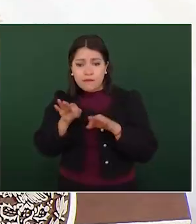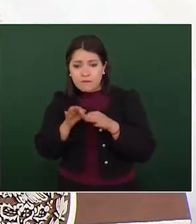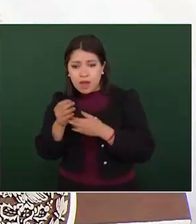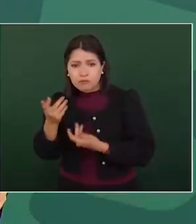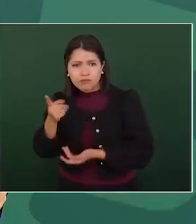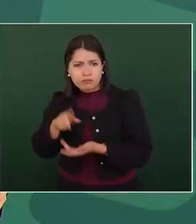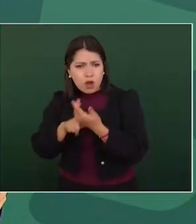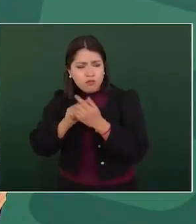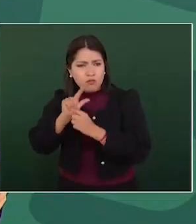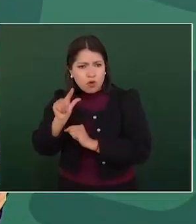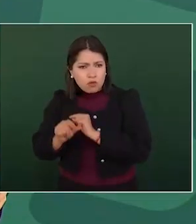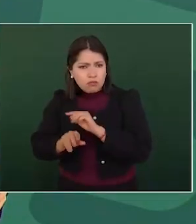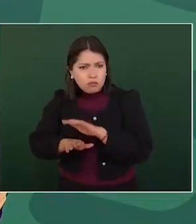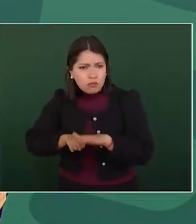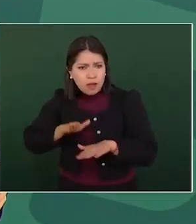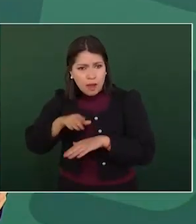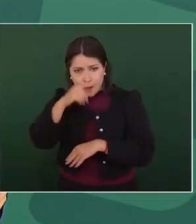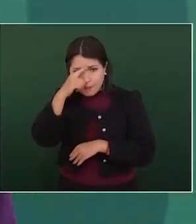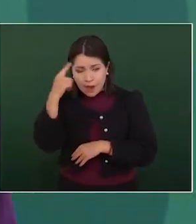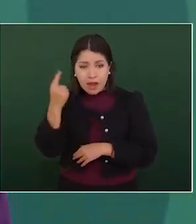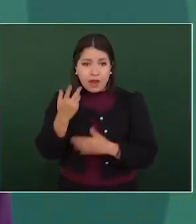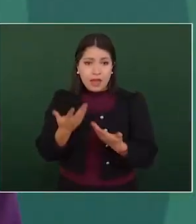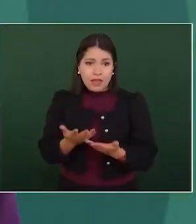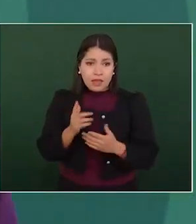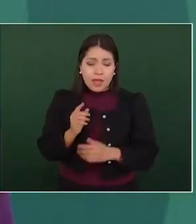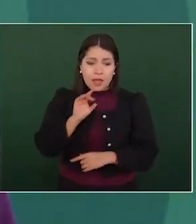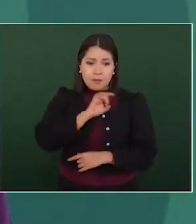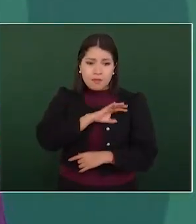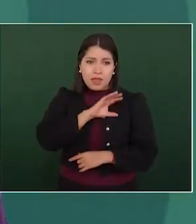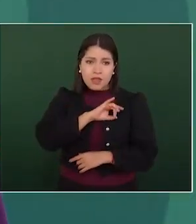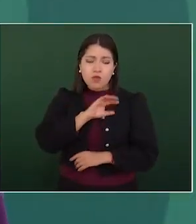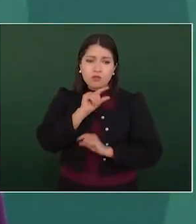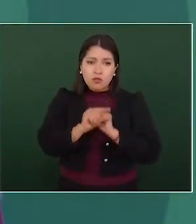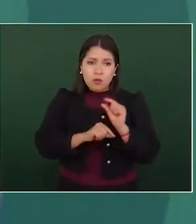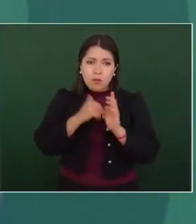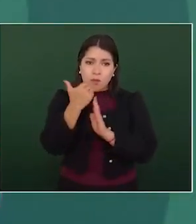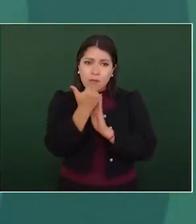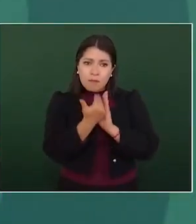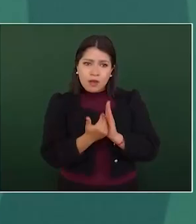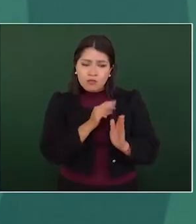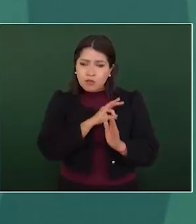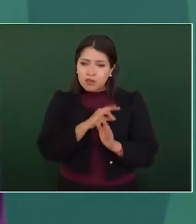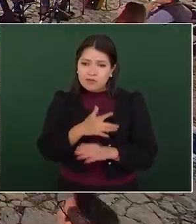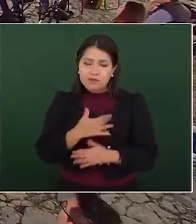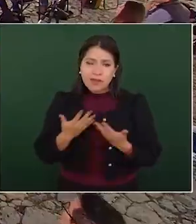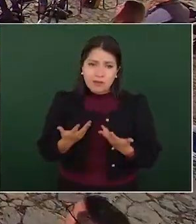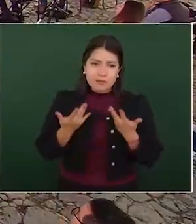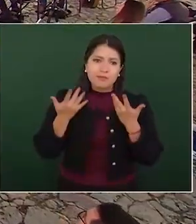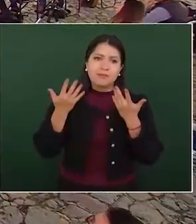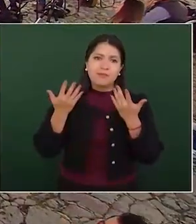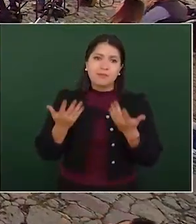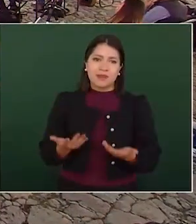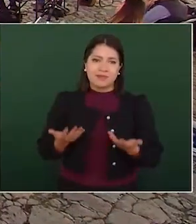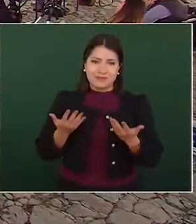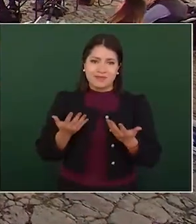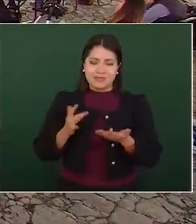para que sea en nosotros el miedo muy pequeño y grande la esperanza. Muchas gracias, presidente.